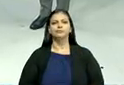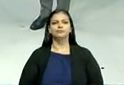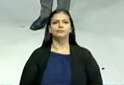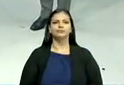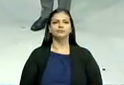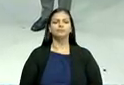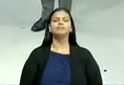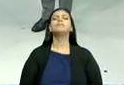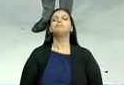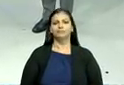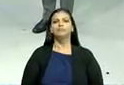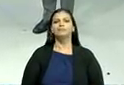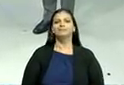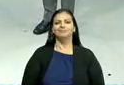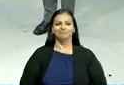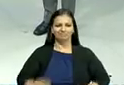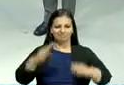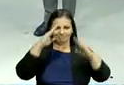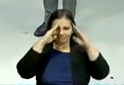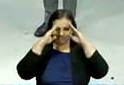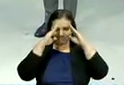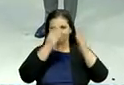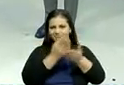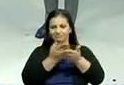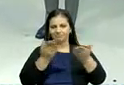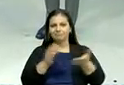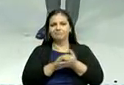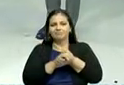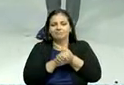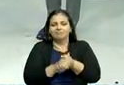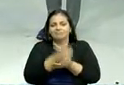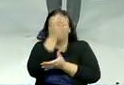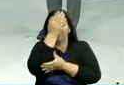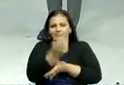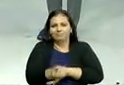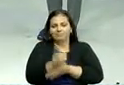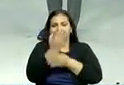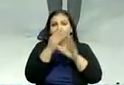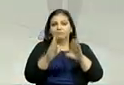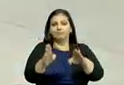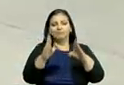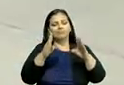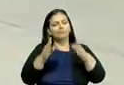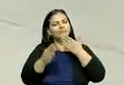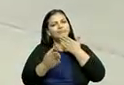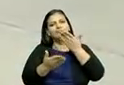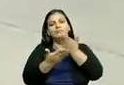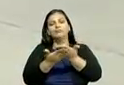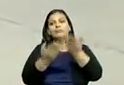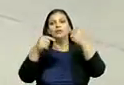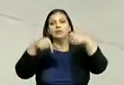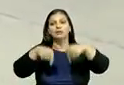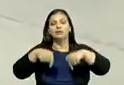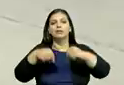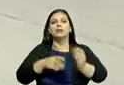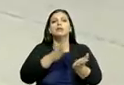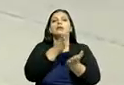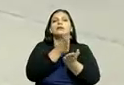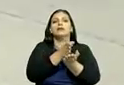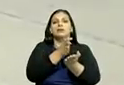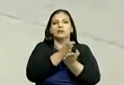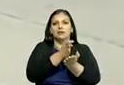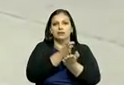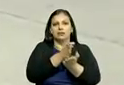efectivamente qué tal querida luisa joseluis amigos televidentes gracias por preferirnos así es estoy ubicado en el área de